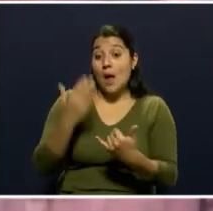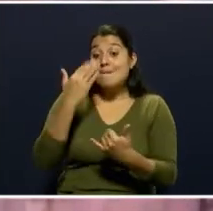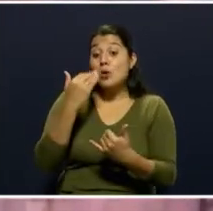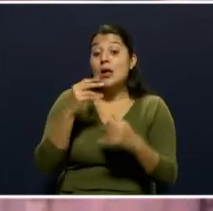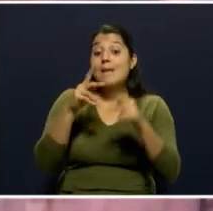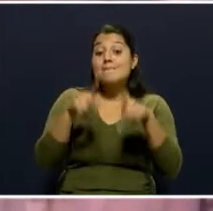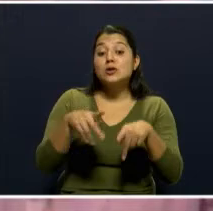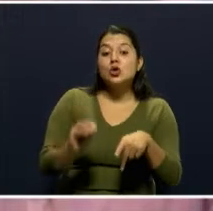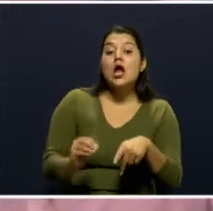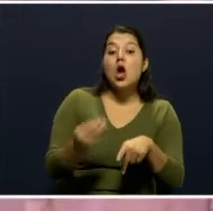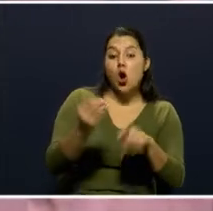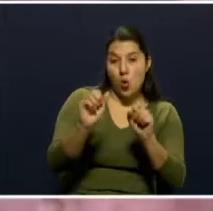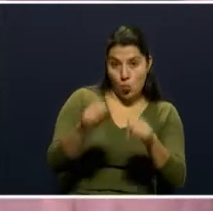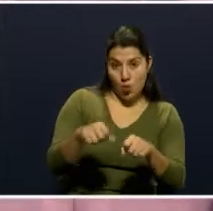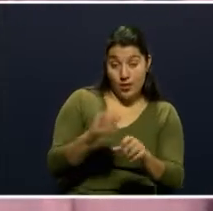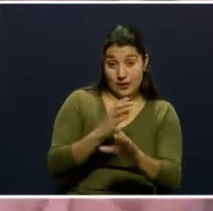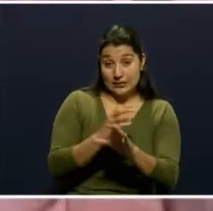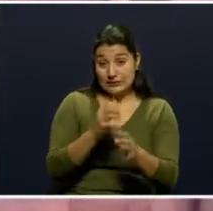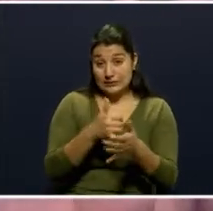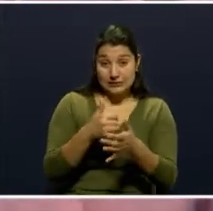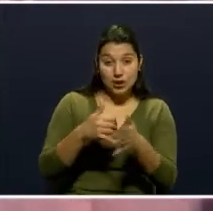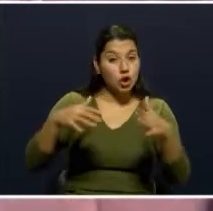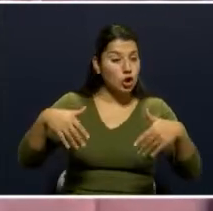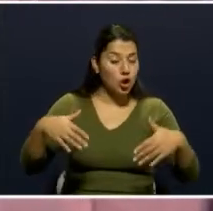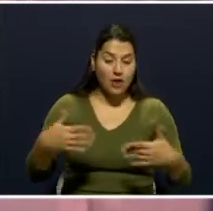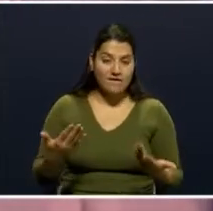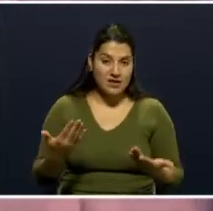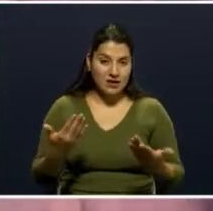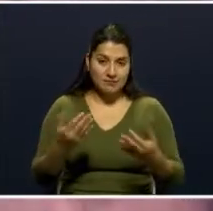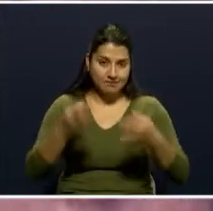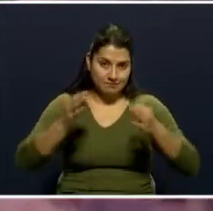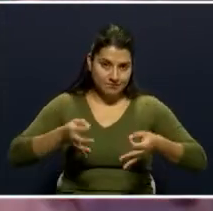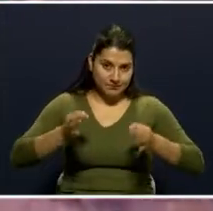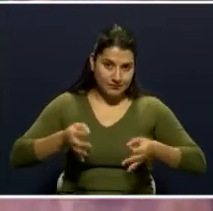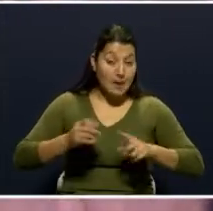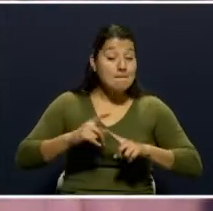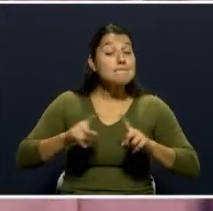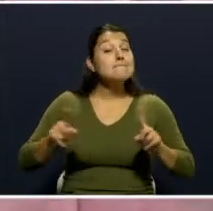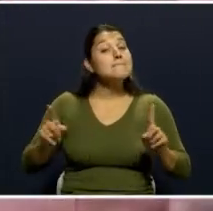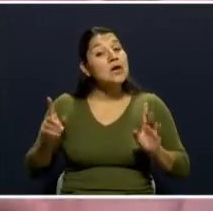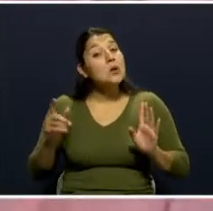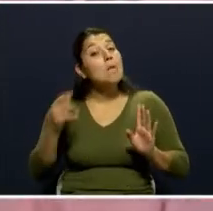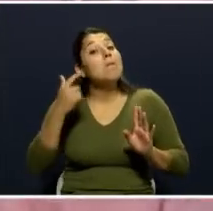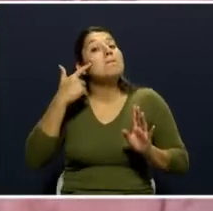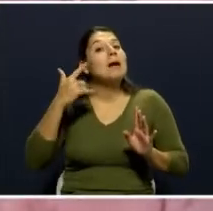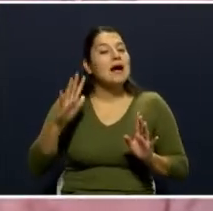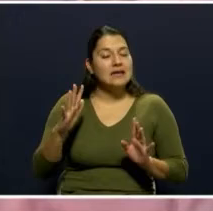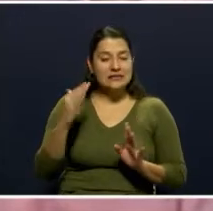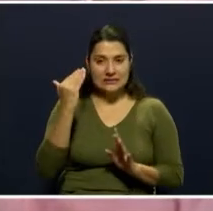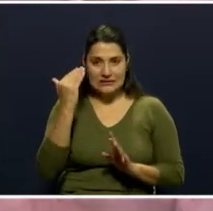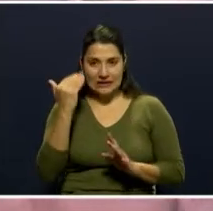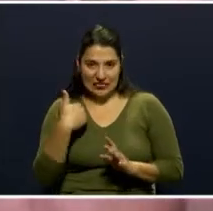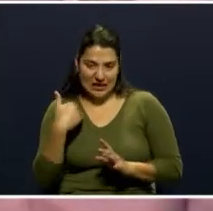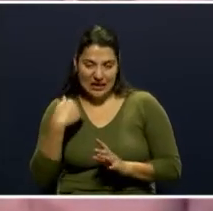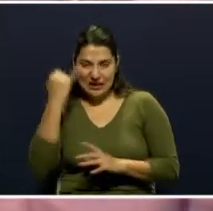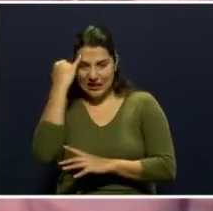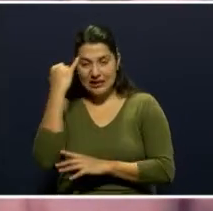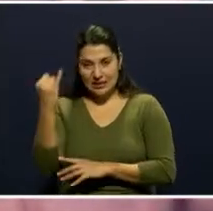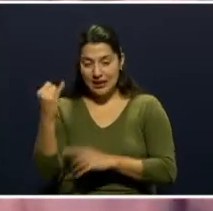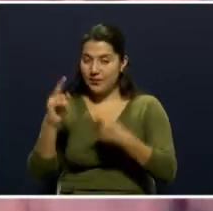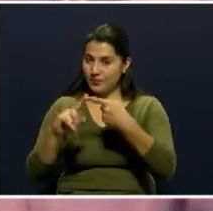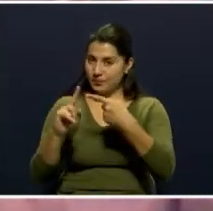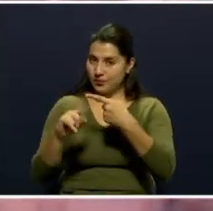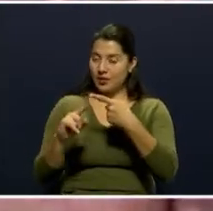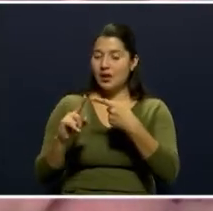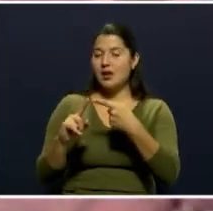se complican tanto todavía no ha sido revisado, pero sí hay pistas. Dentro de unas está la parte que ya habíamos